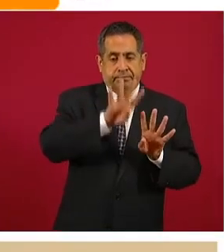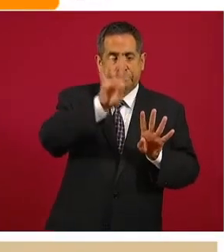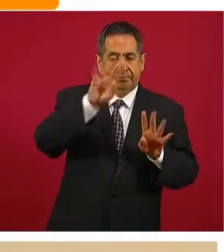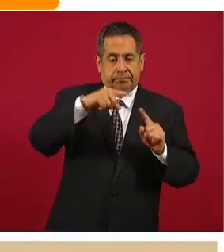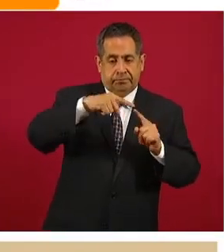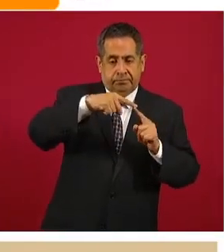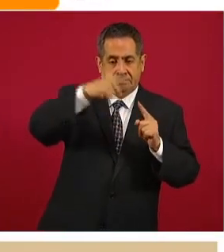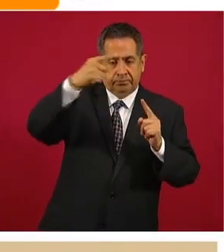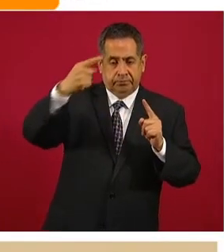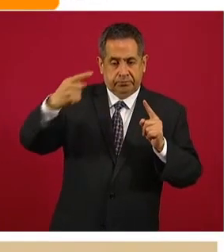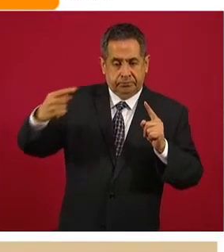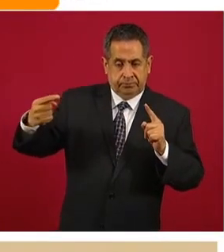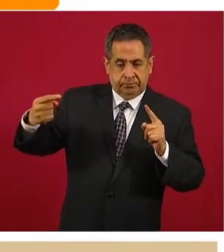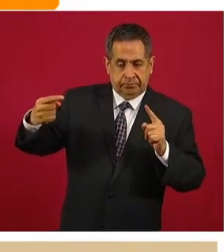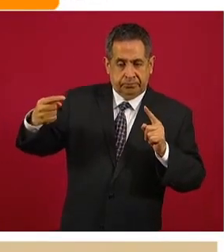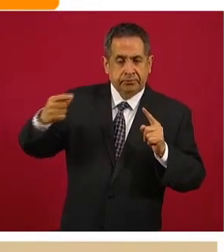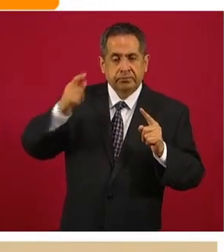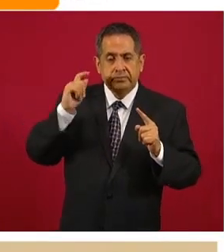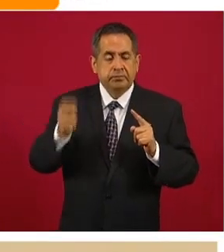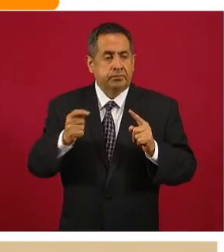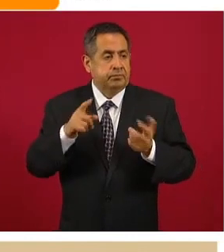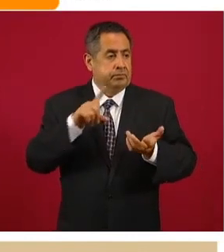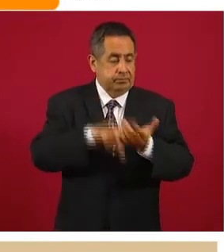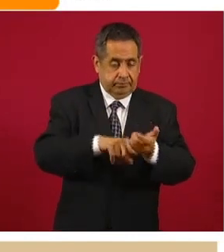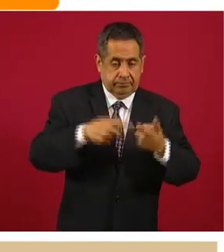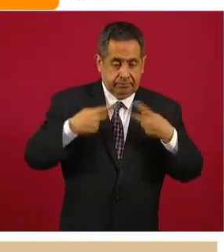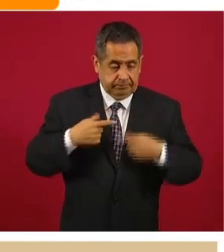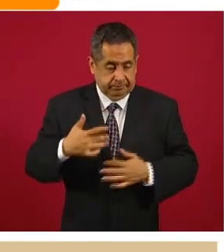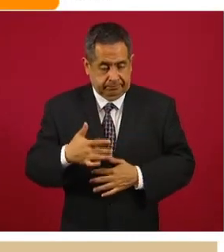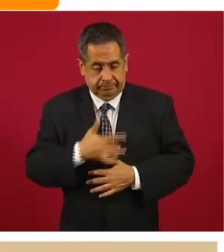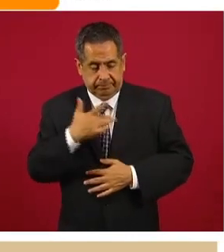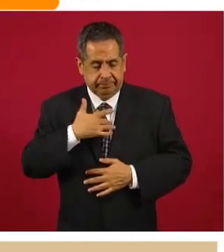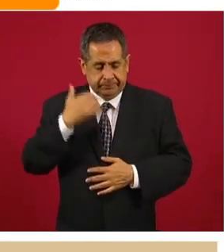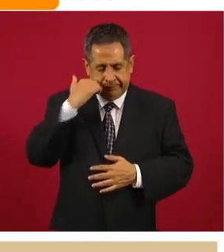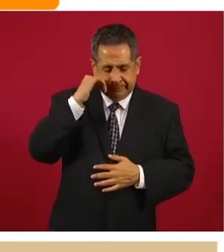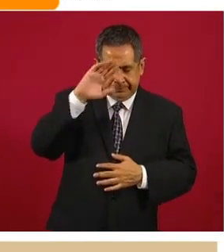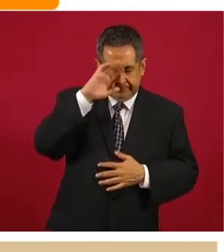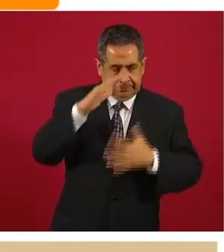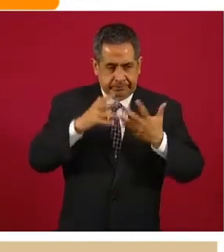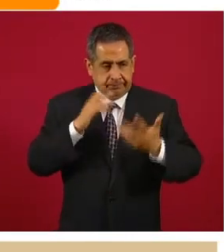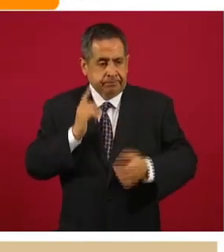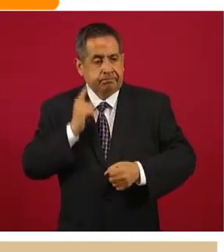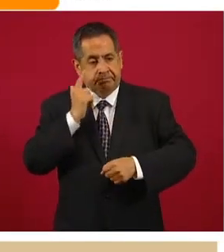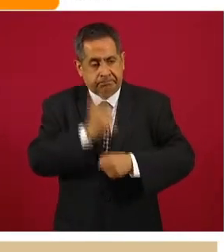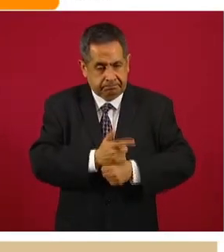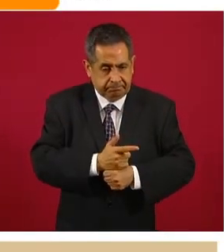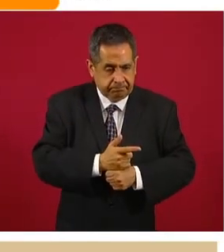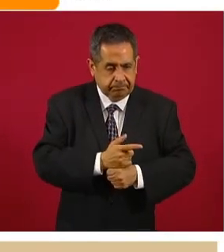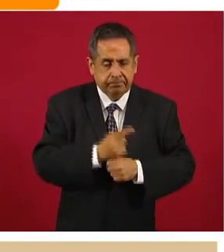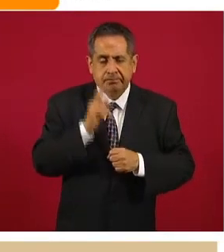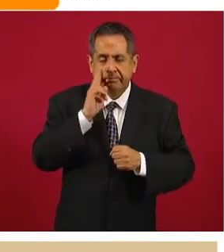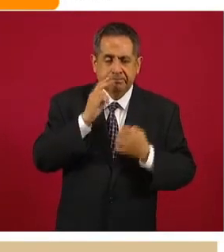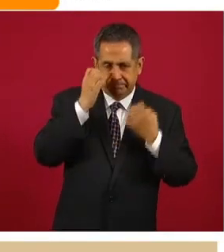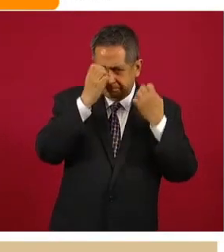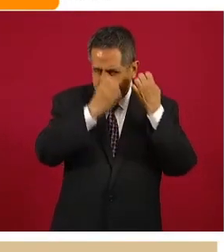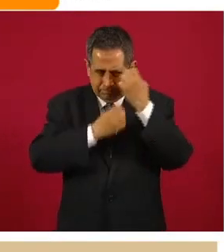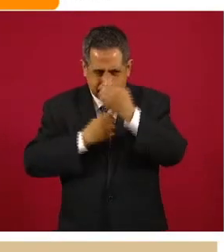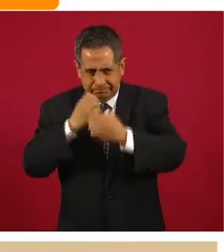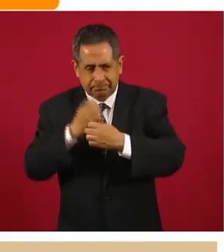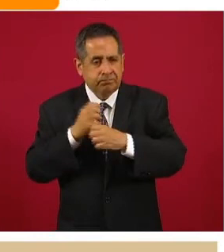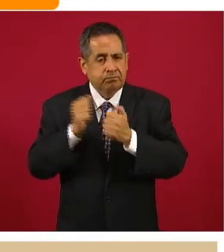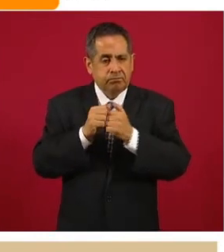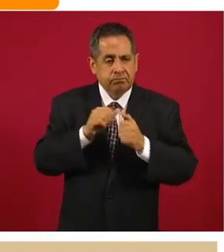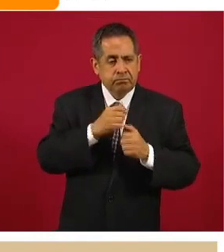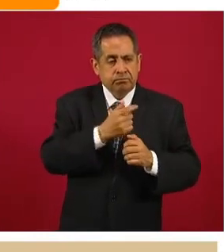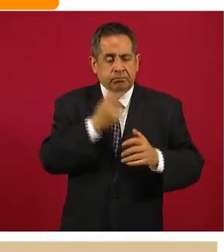de personas que teniendo los síntomas de COVID y habiendo sido detectadas, se les ha estudiado por métodos de